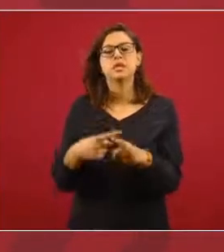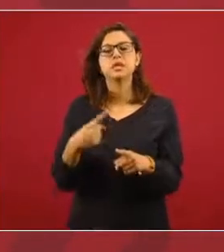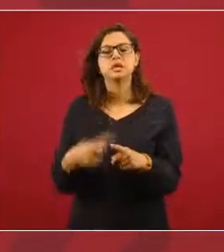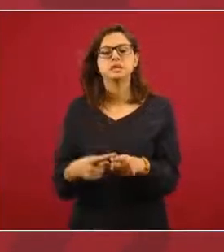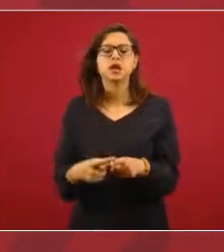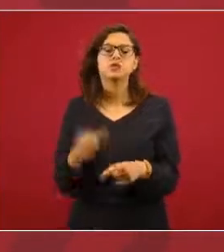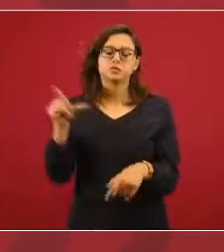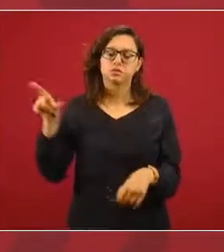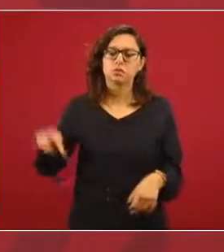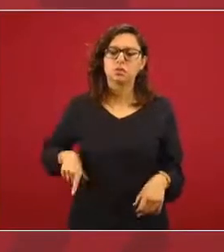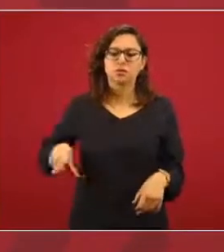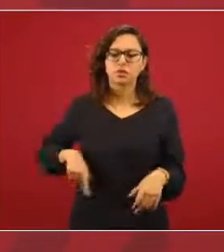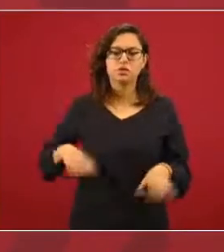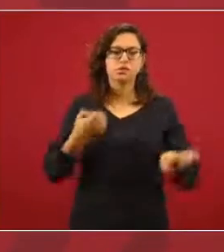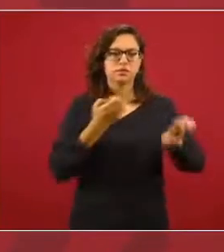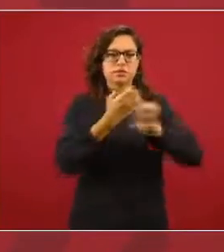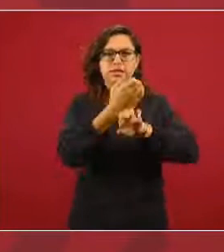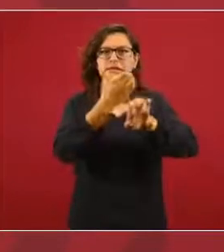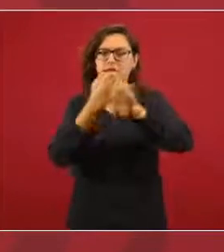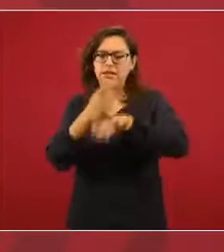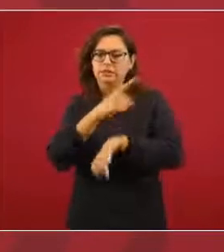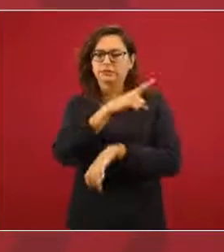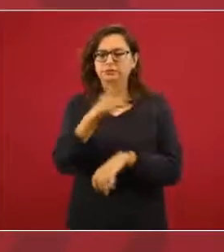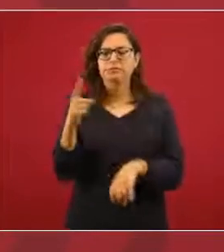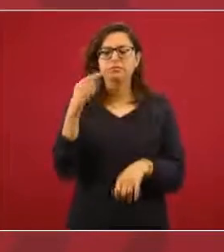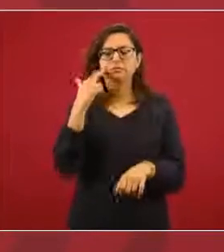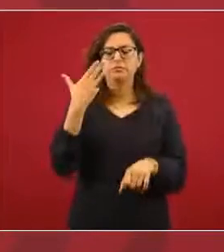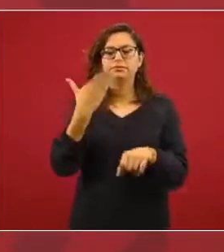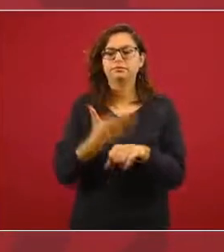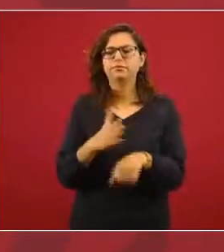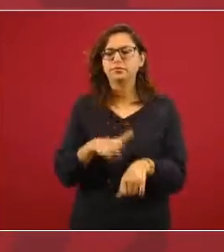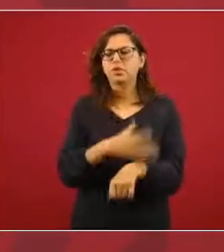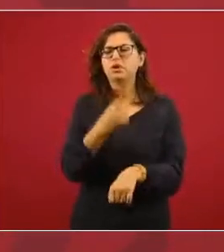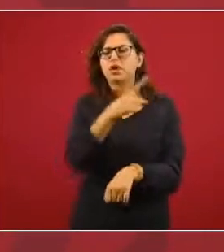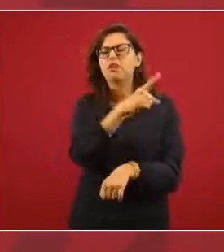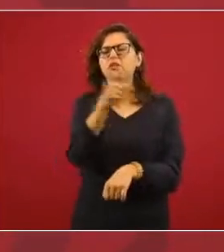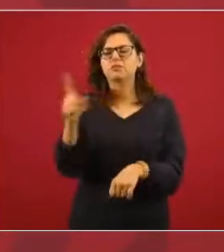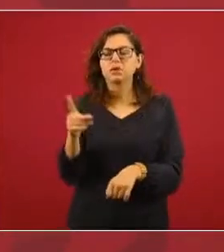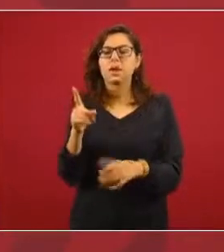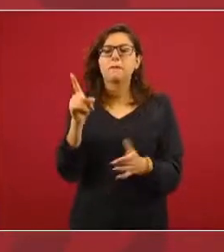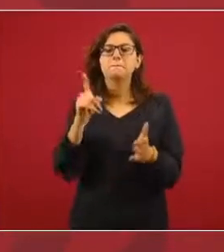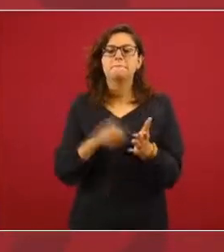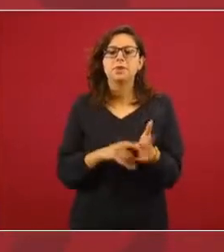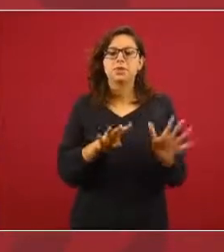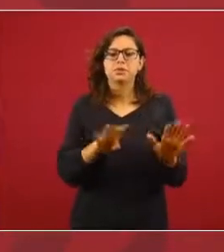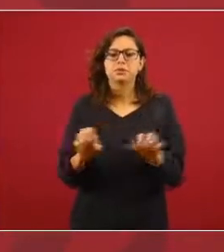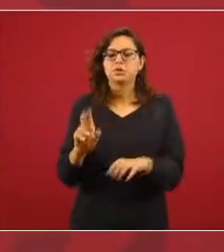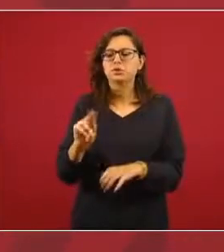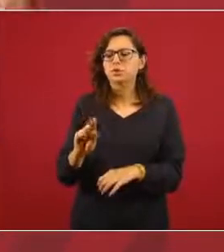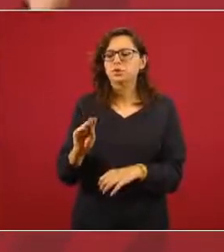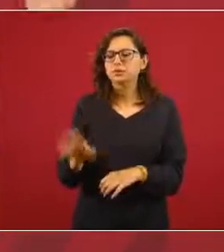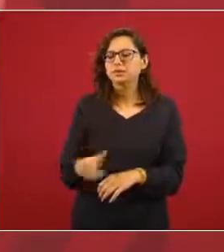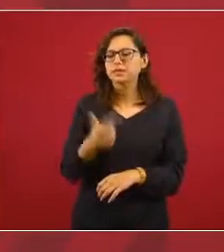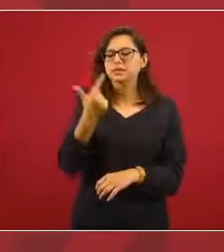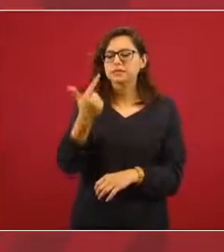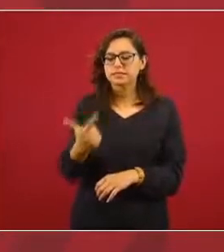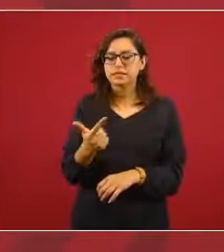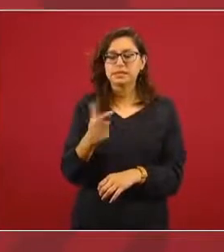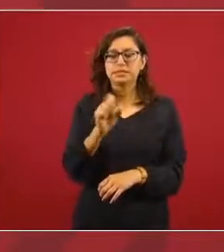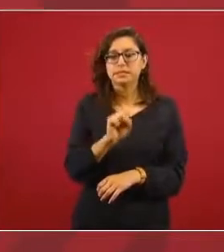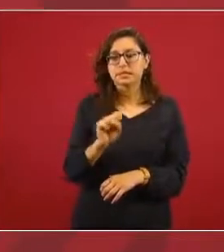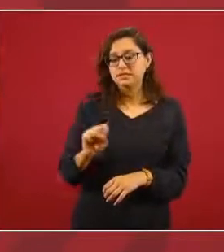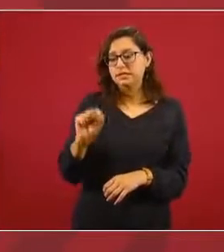estatales. ¿Por qué razón? Porque desde 1997 la Secretaría de Salud está